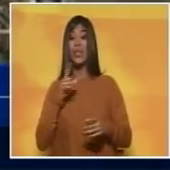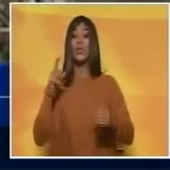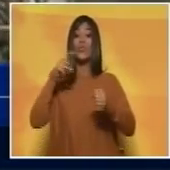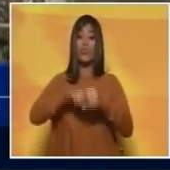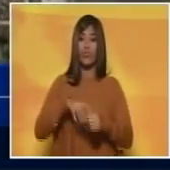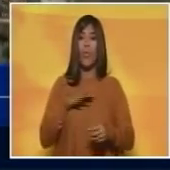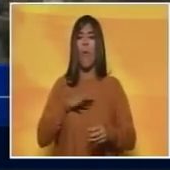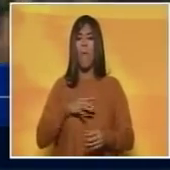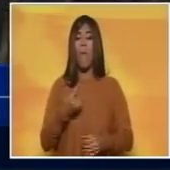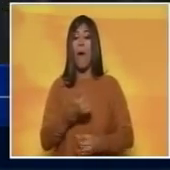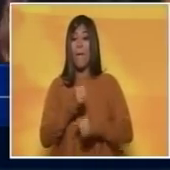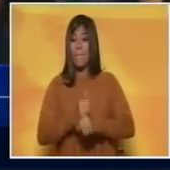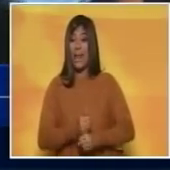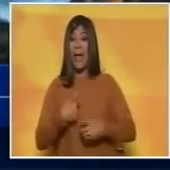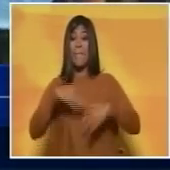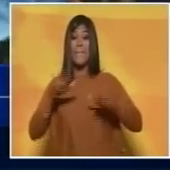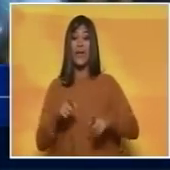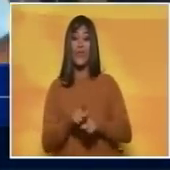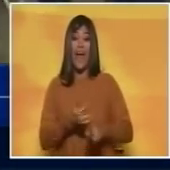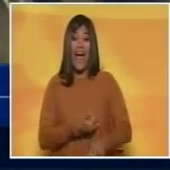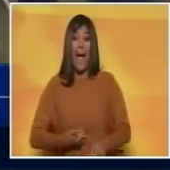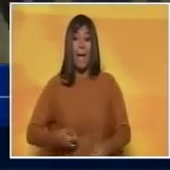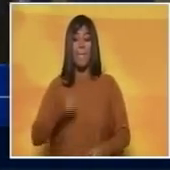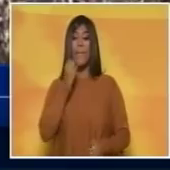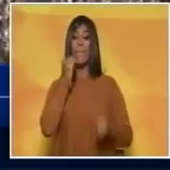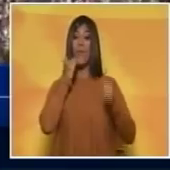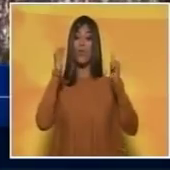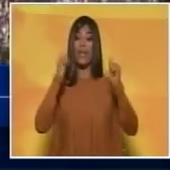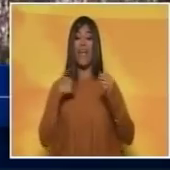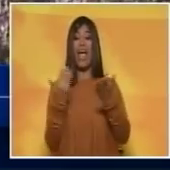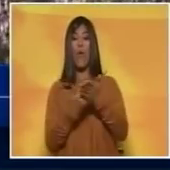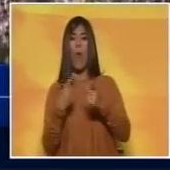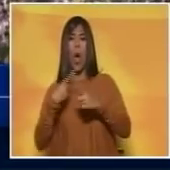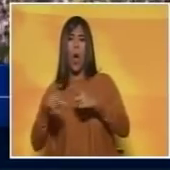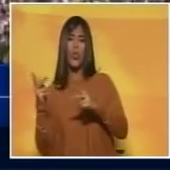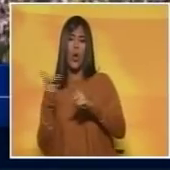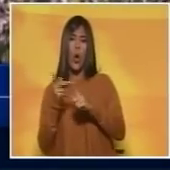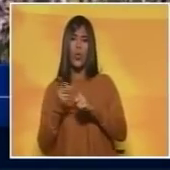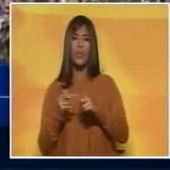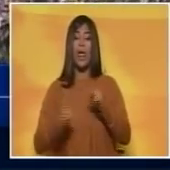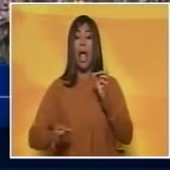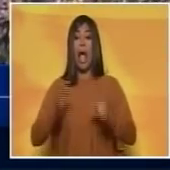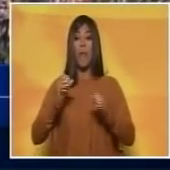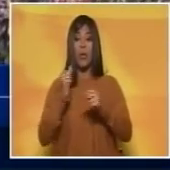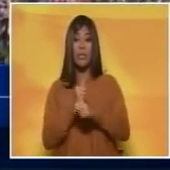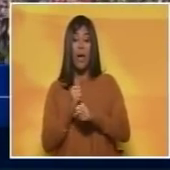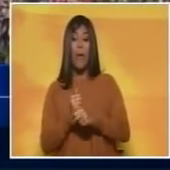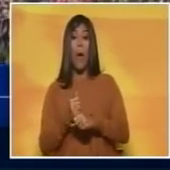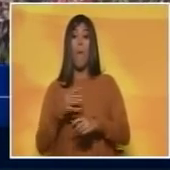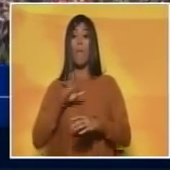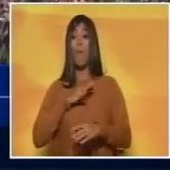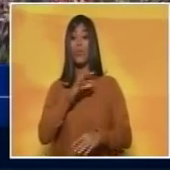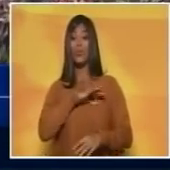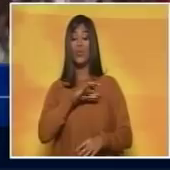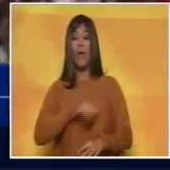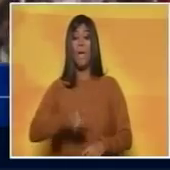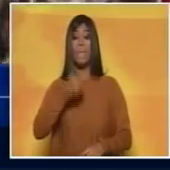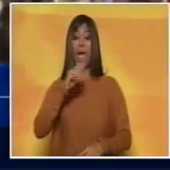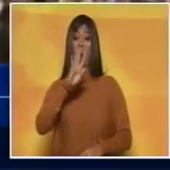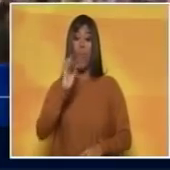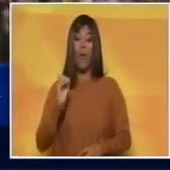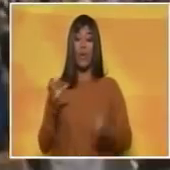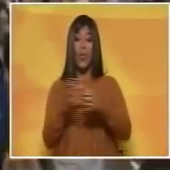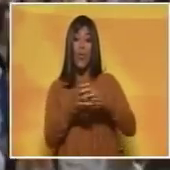unirse a la huelga, así como sindicatos de profesores y escuelas, pequeños hoteles, bufetes de abogados, trabajadores sociales y más de